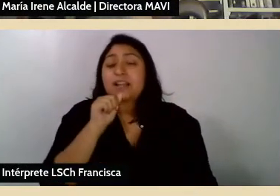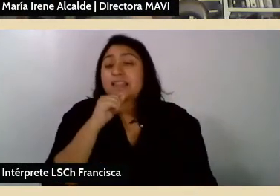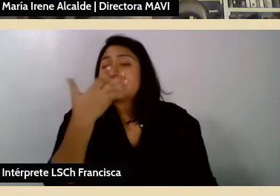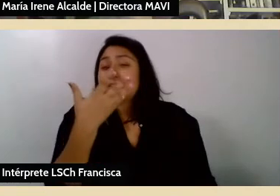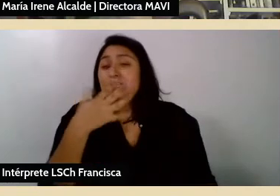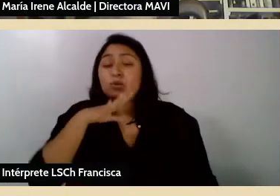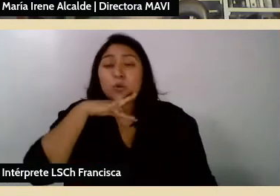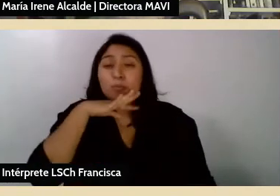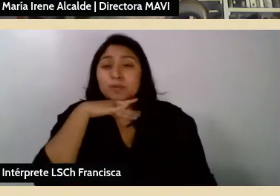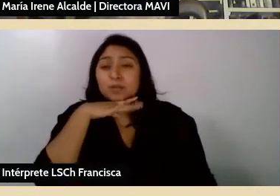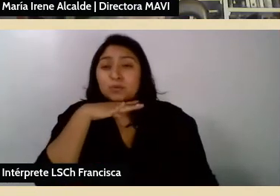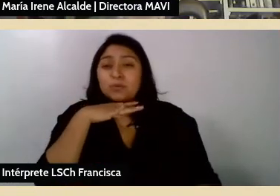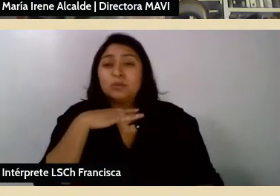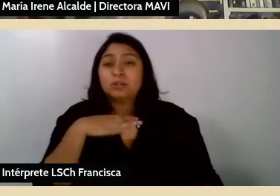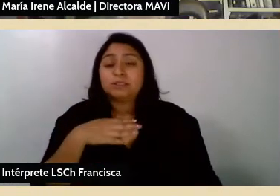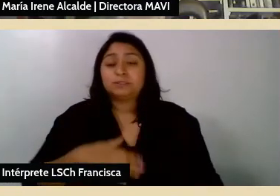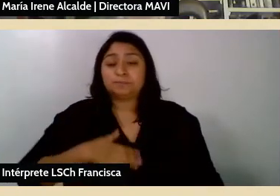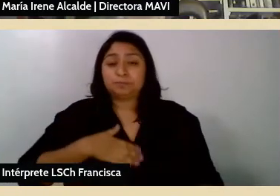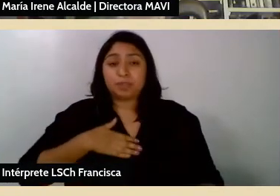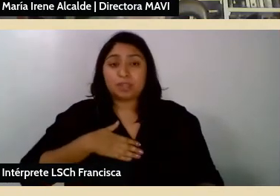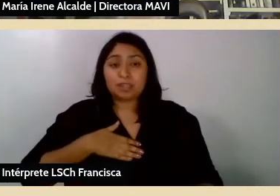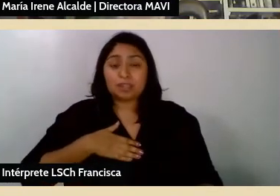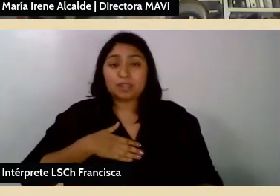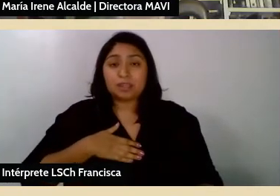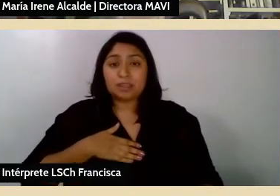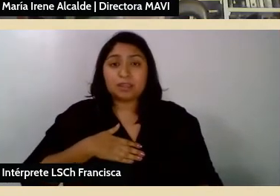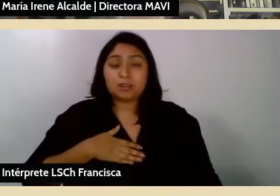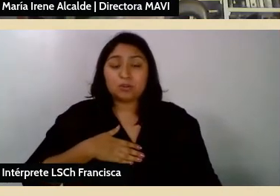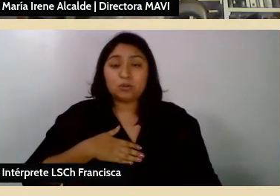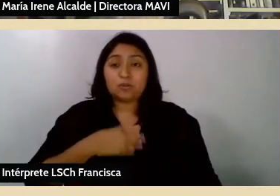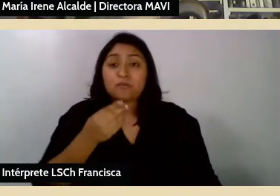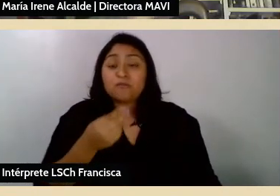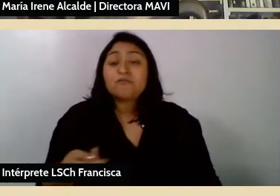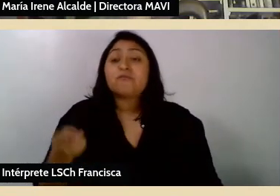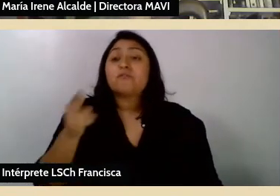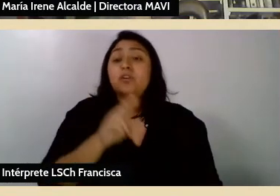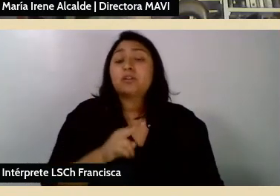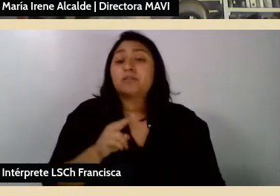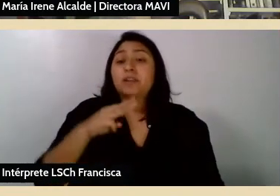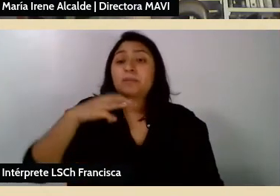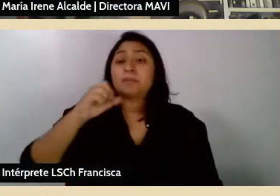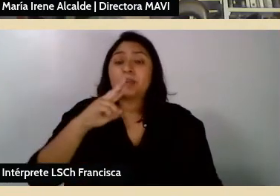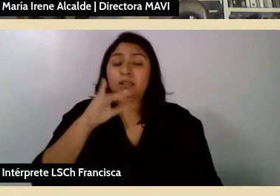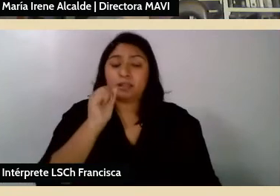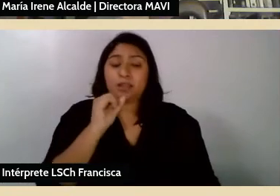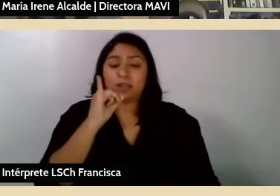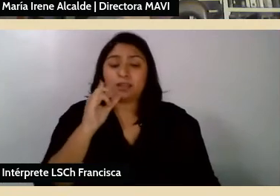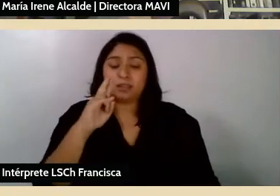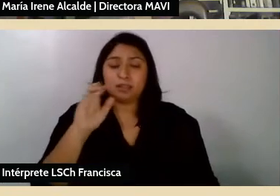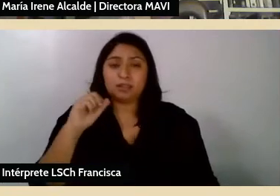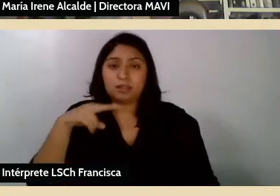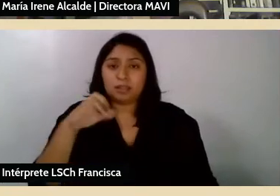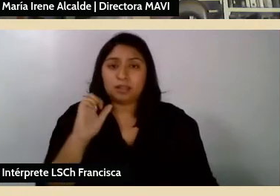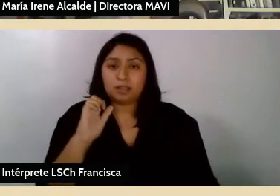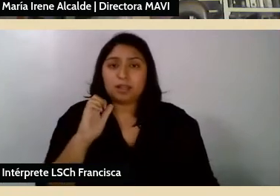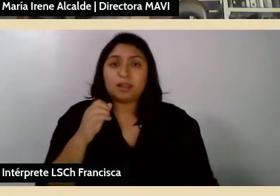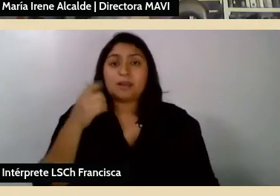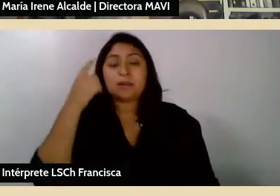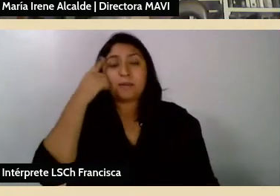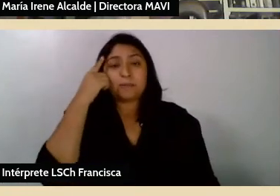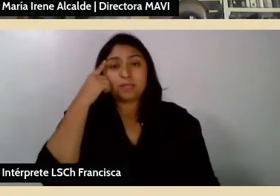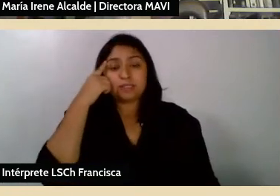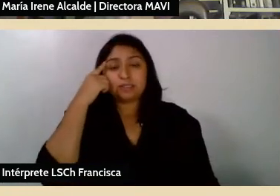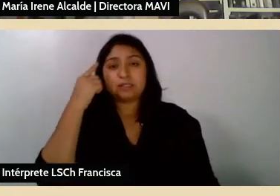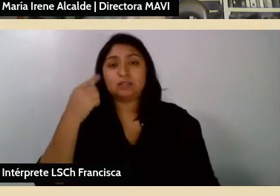quiero retomar ahora con María Irene, sobre todo pensando. Yo sé que a esta altura del partido